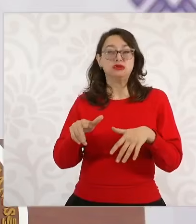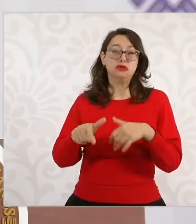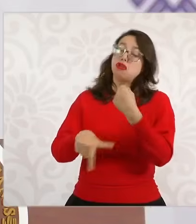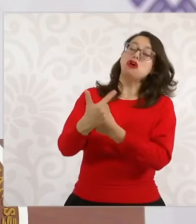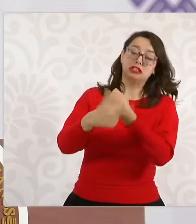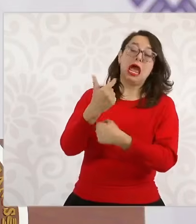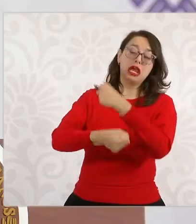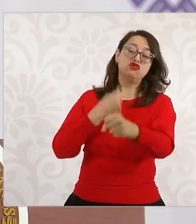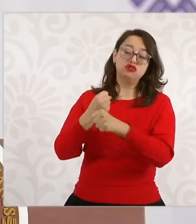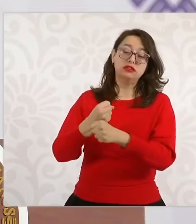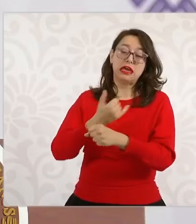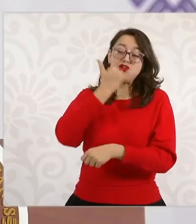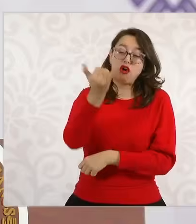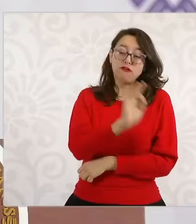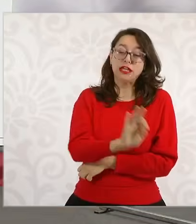menos.